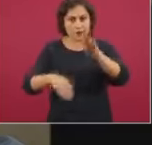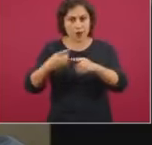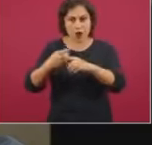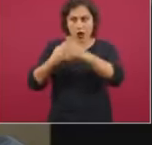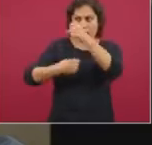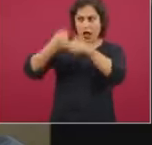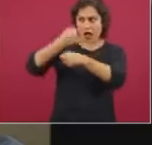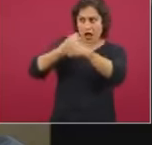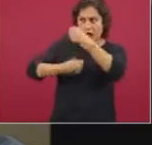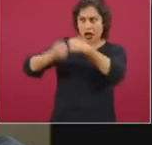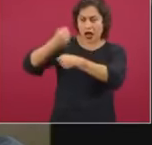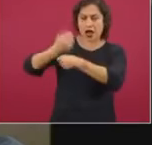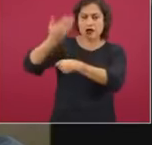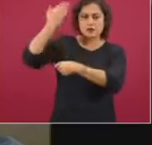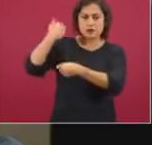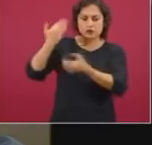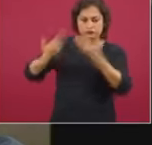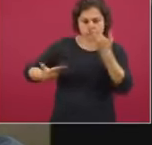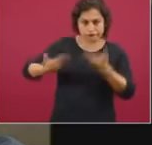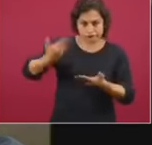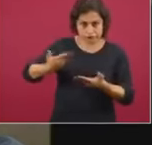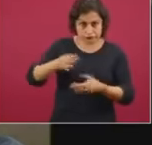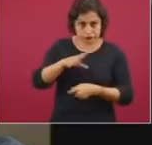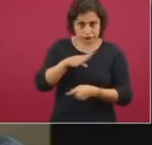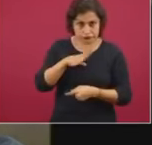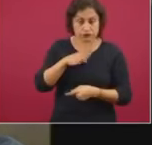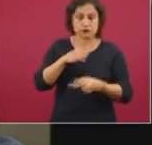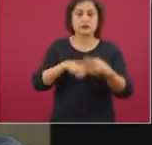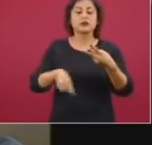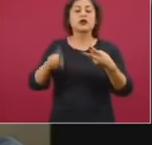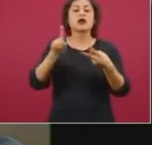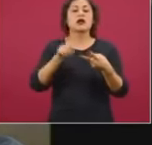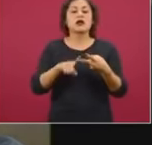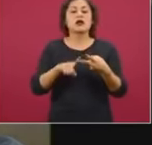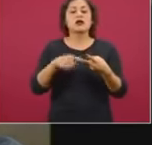anteriores, y otra más sería si sabe si